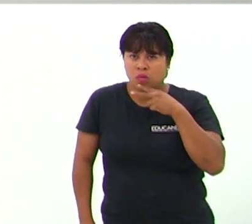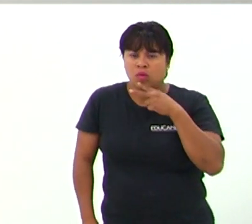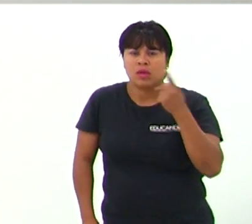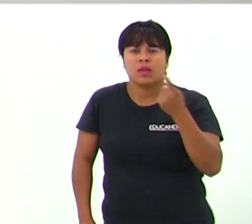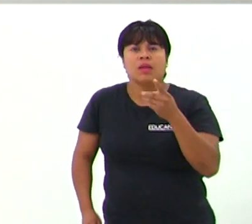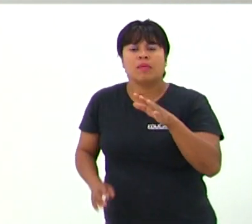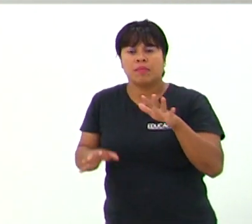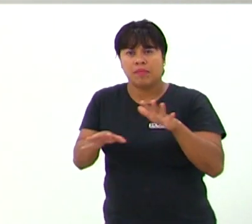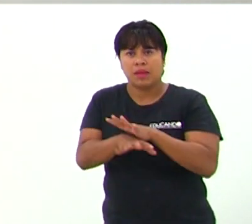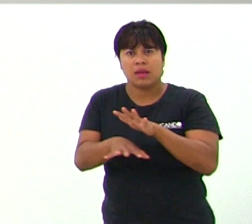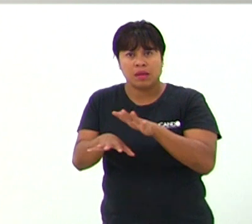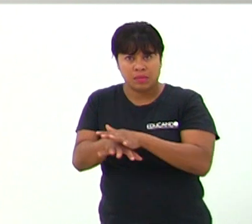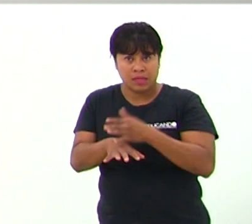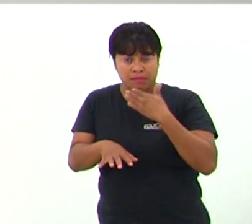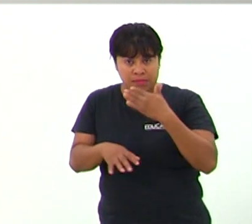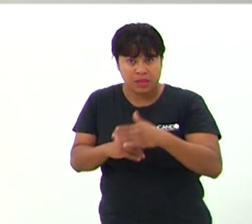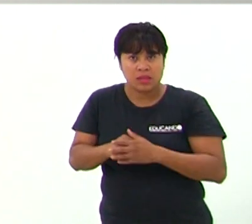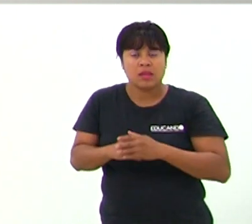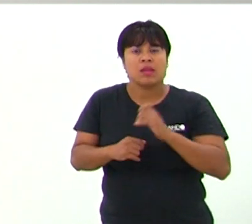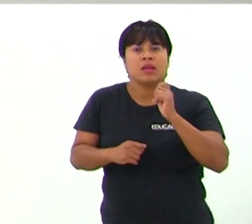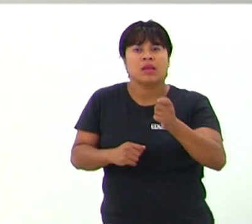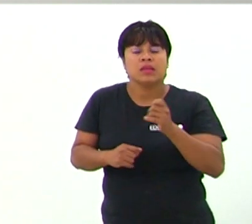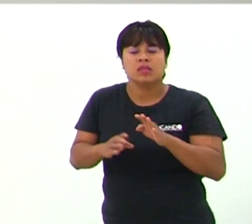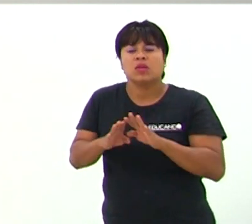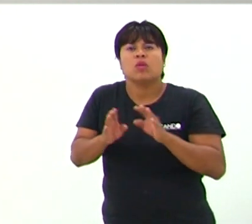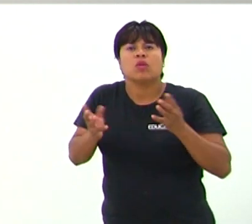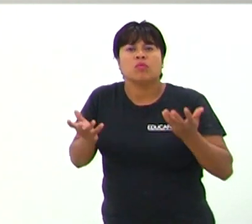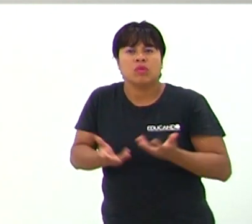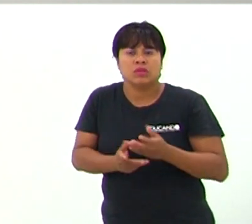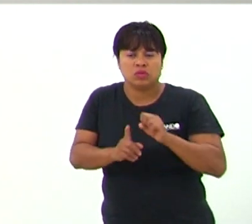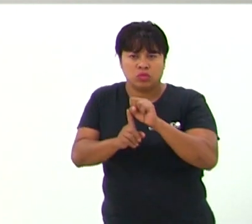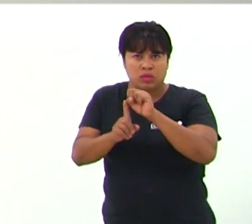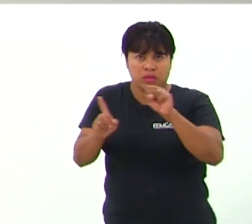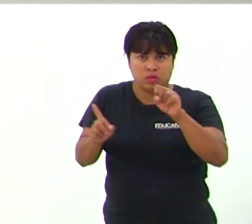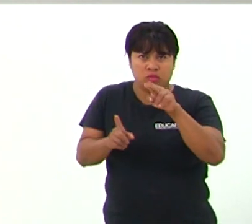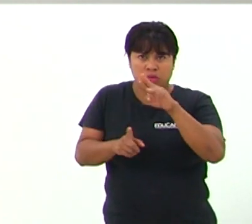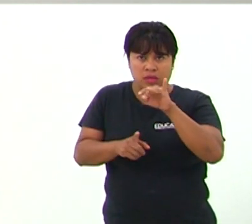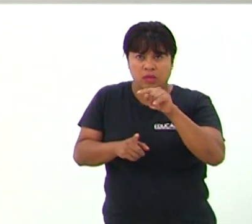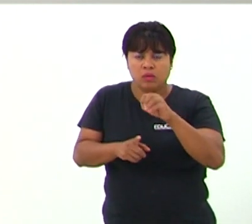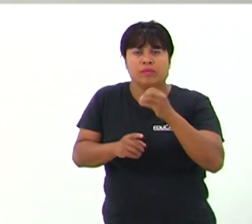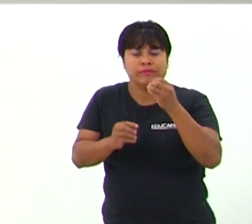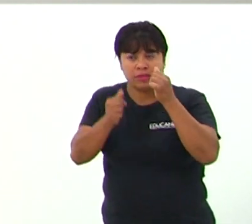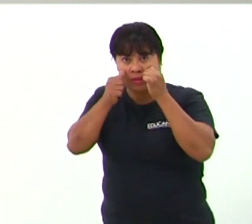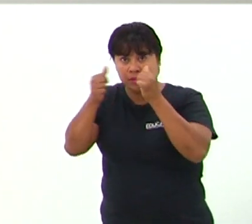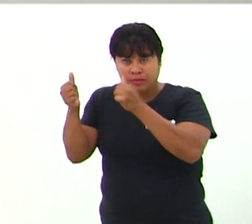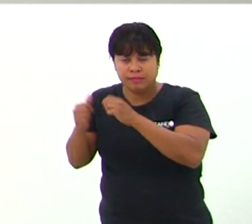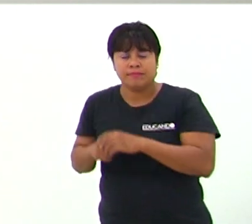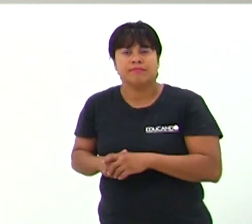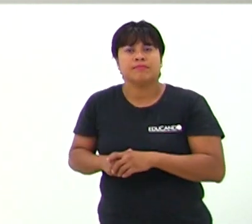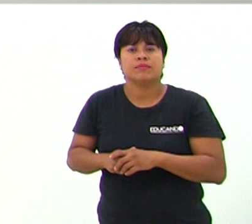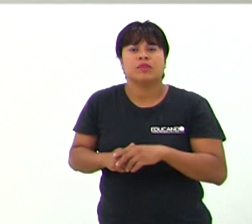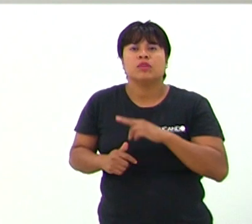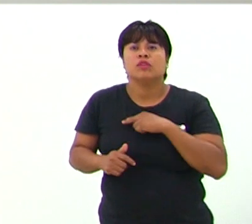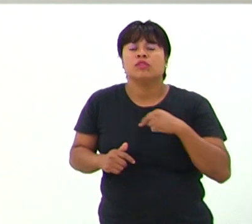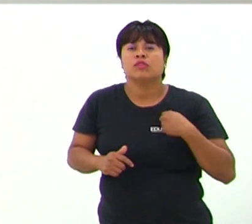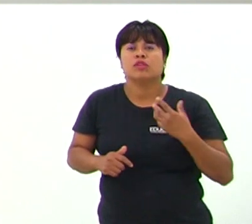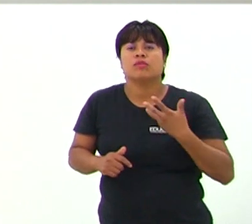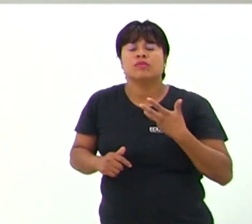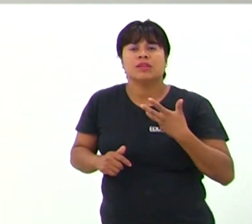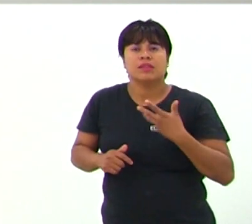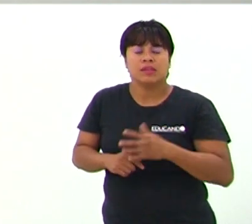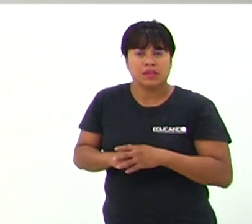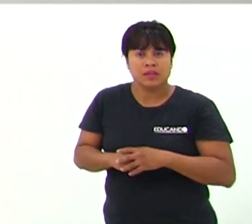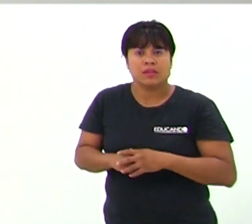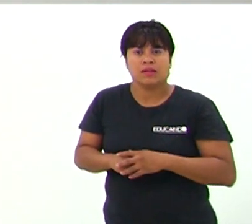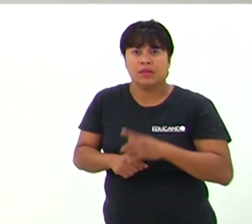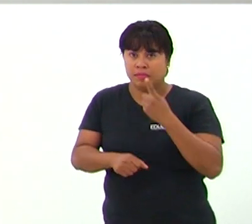a modificar, bien, a lo que es la acción del sujeto. Bien, mucha atención. Vamos a tener